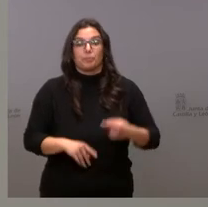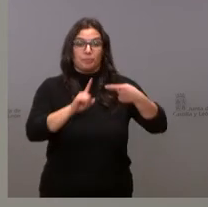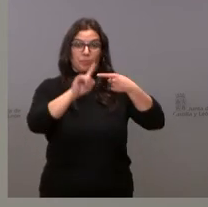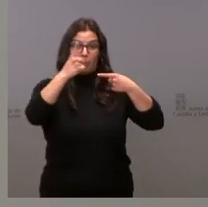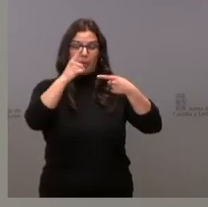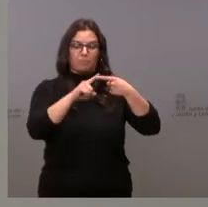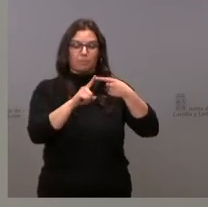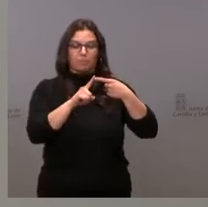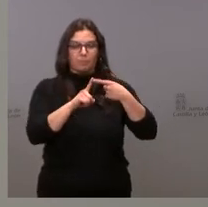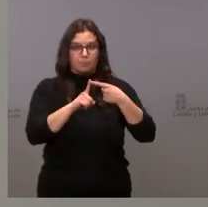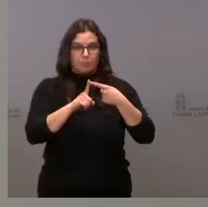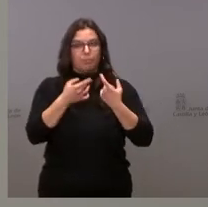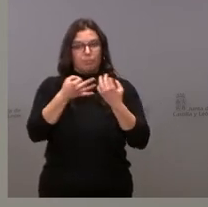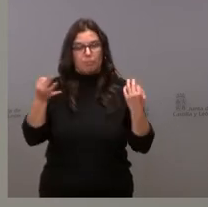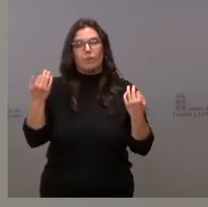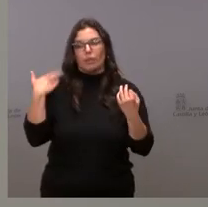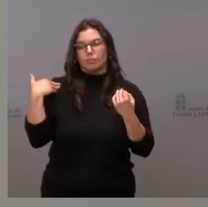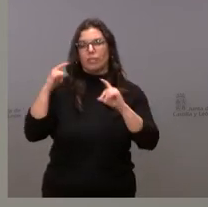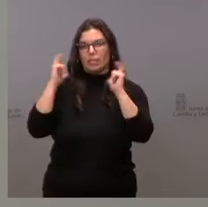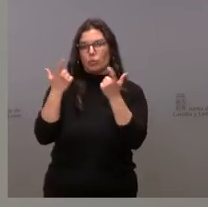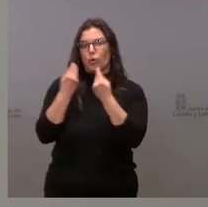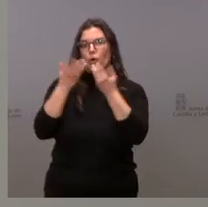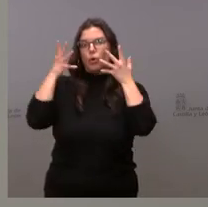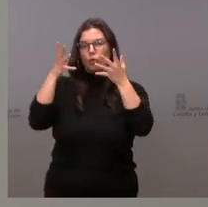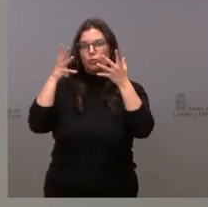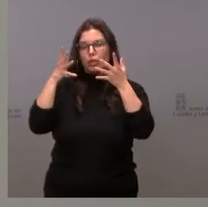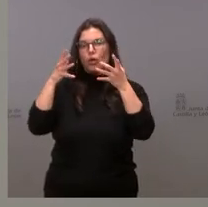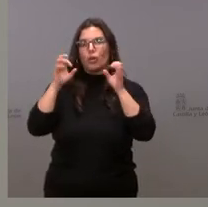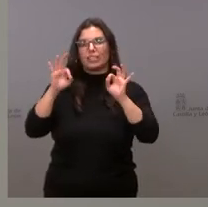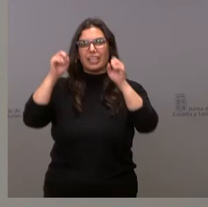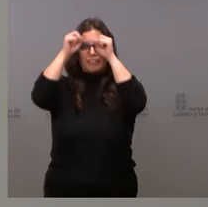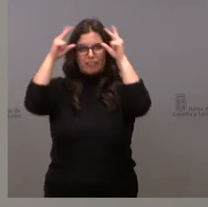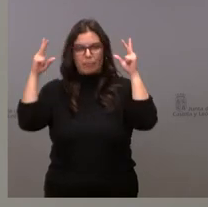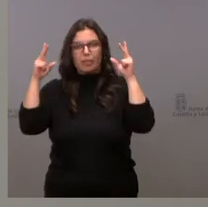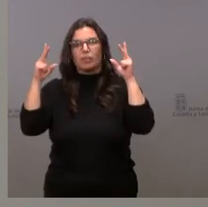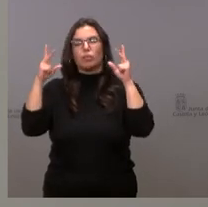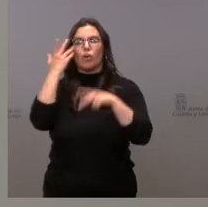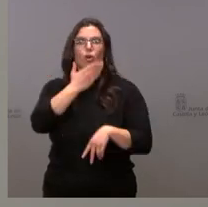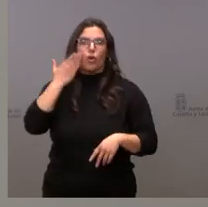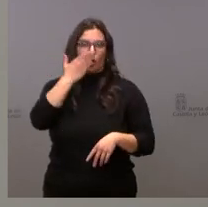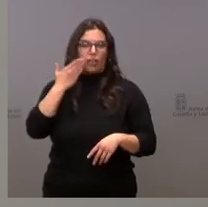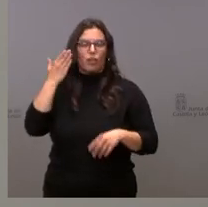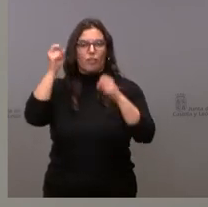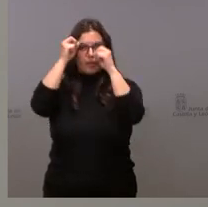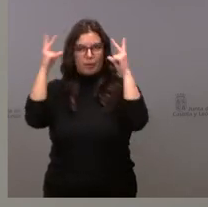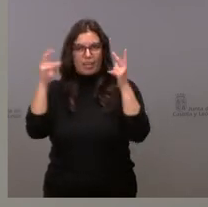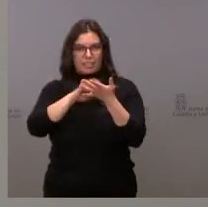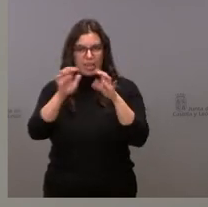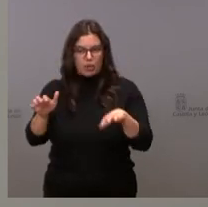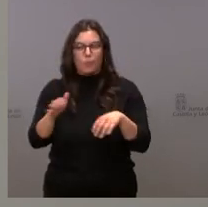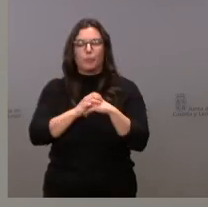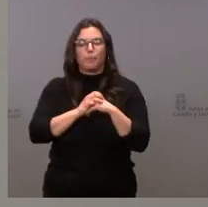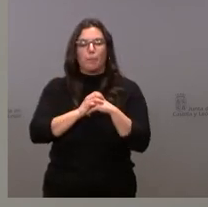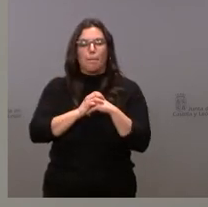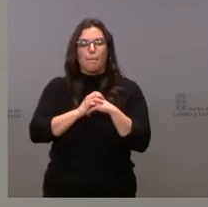pregunta efectivamente hemos mantenido una reunión con el consejo de enfermería con lo cual quiero que enfermería con un consejo cuestiones de enfermería y